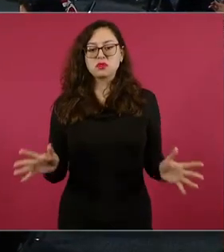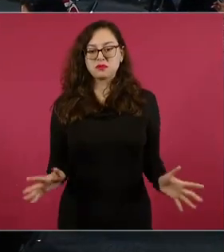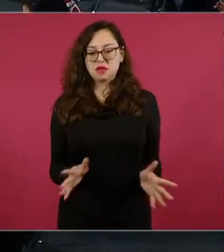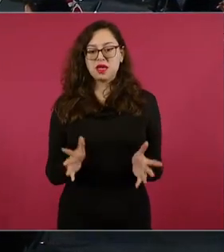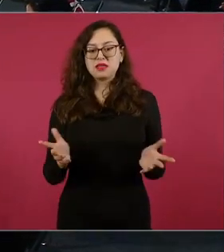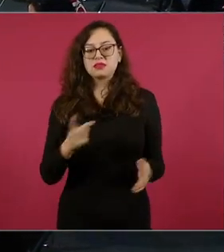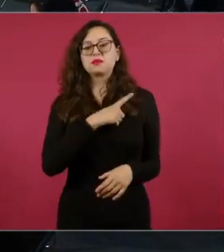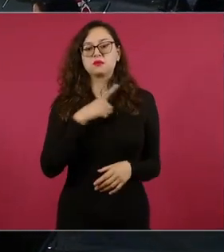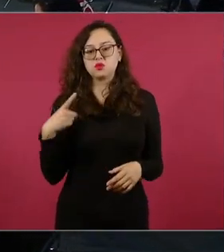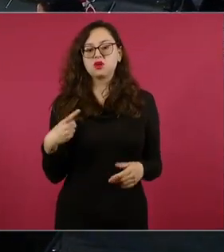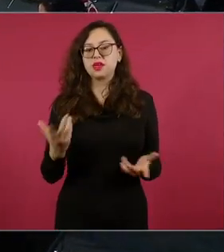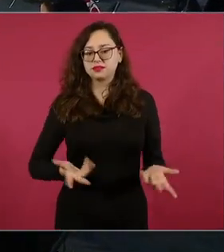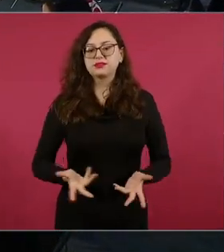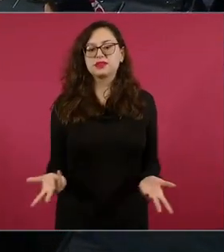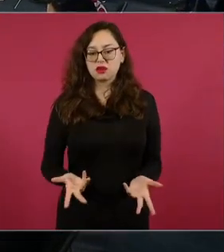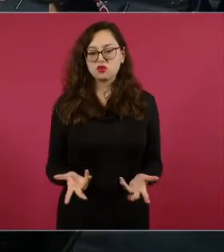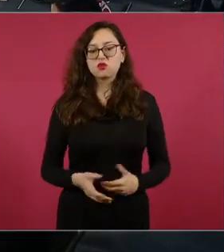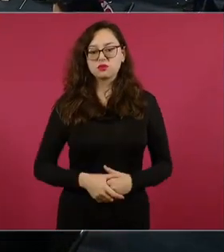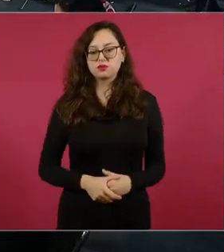¿quién es